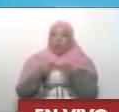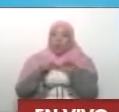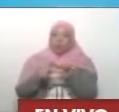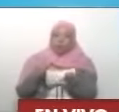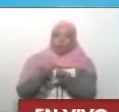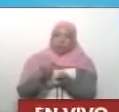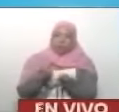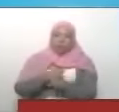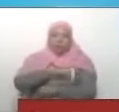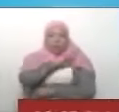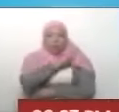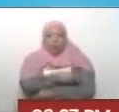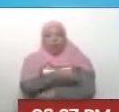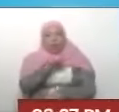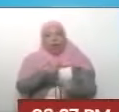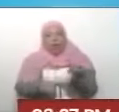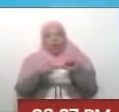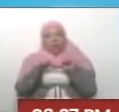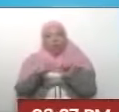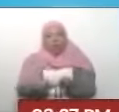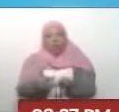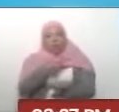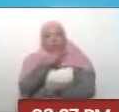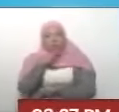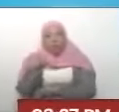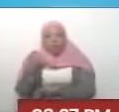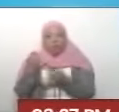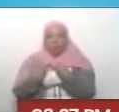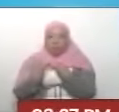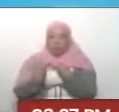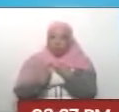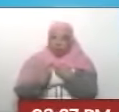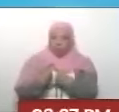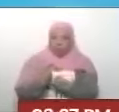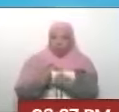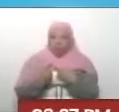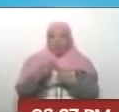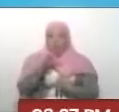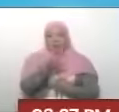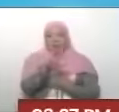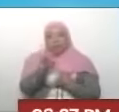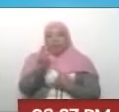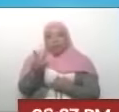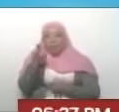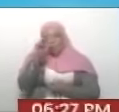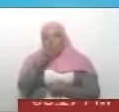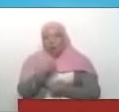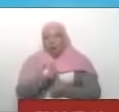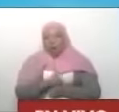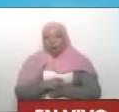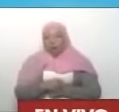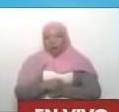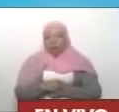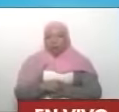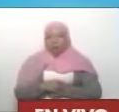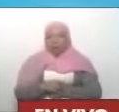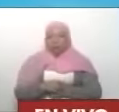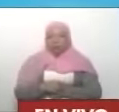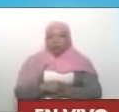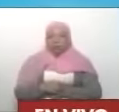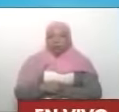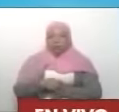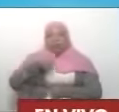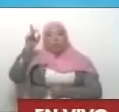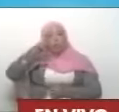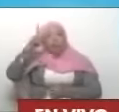a ese esfuerzo que en algún momento, a lo mejor Alejandro no lo vivió, pero por ejemplo yo que tengo 32 años, yo recuerdo que cuando yo, 32 años en mi